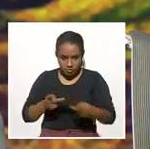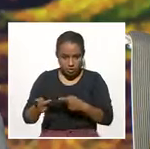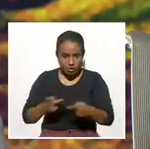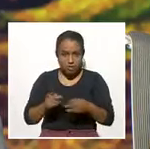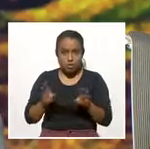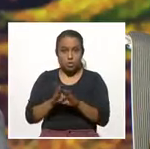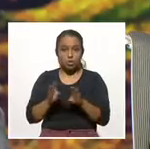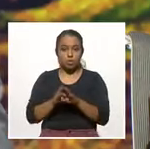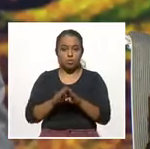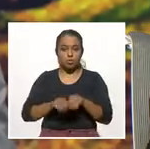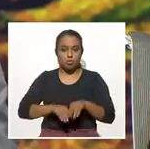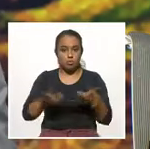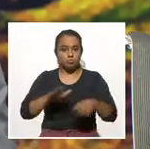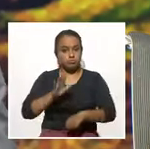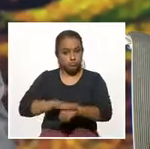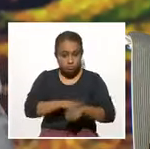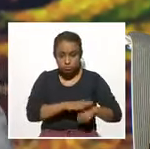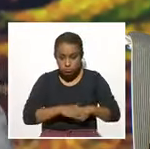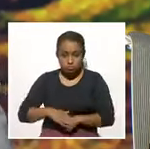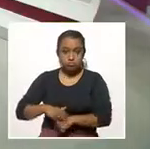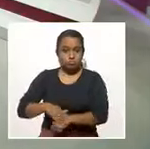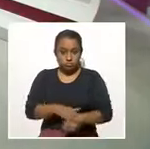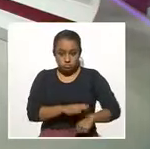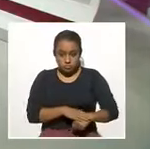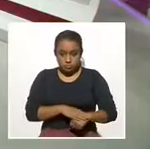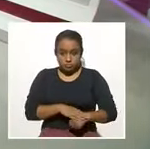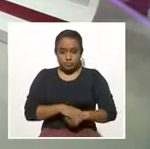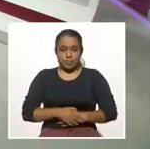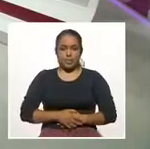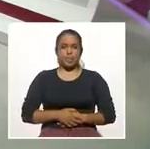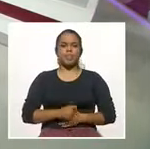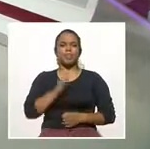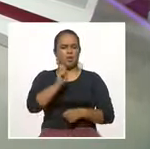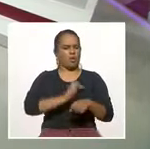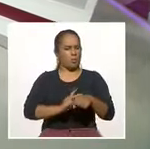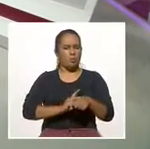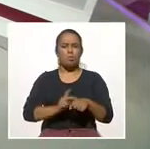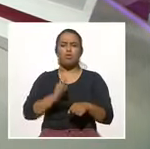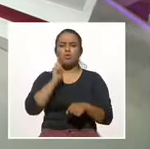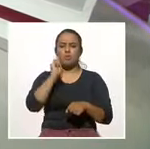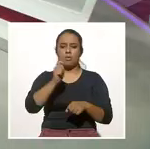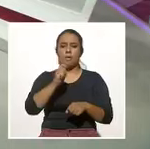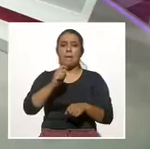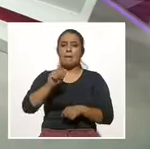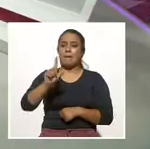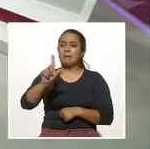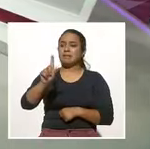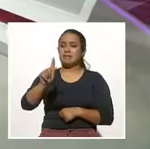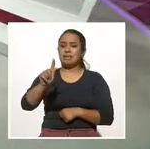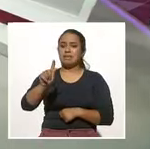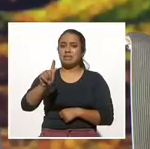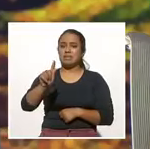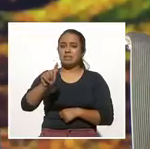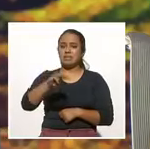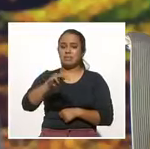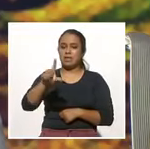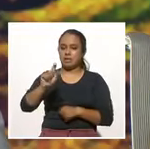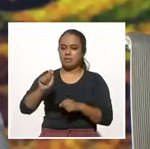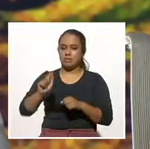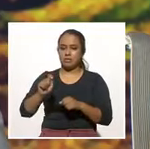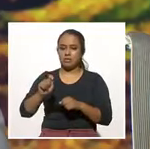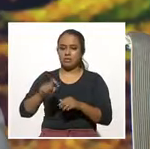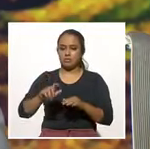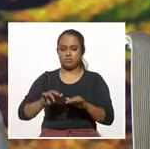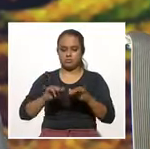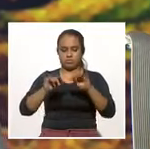la transmisión de estos alertamientos, ¿no? Okay. Entonces, ¿y el púrpura es salte corriendo? Es más de 70 milímetros, ¿no? Tal